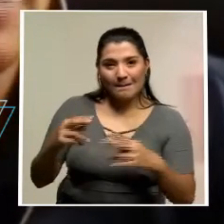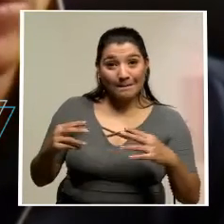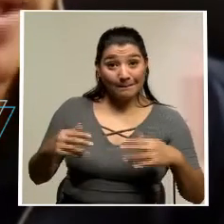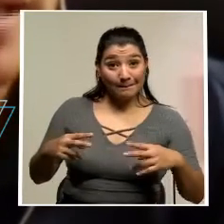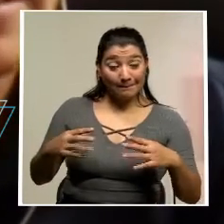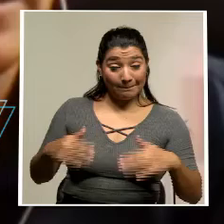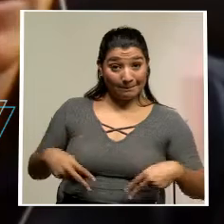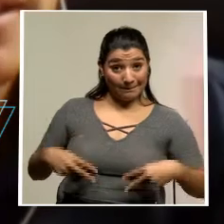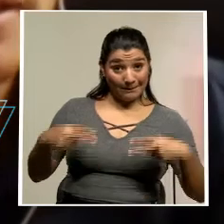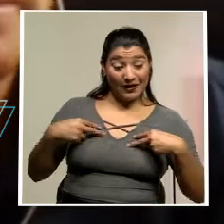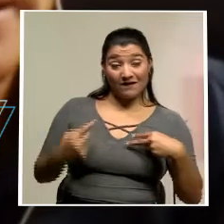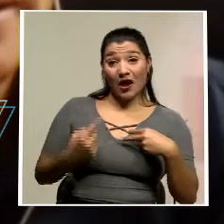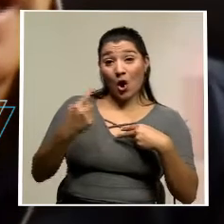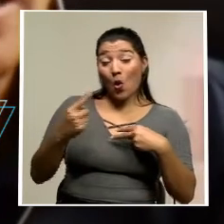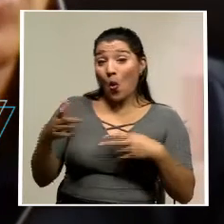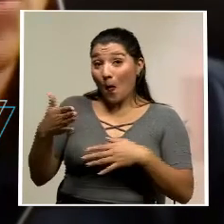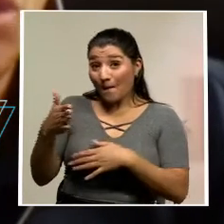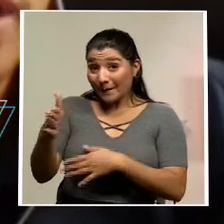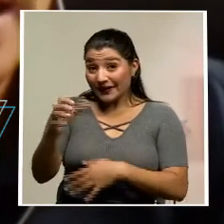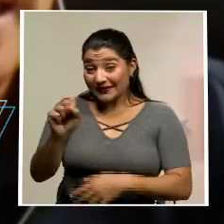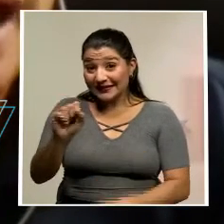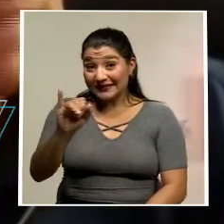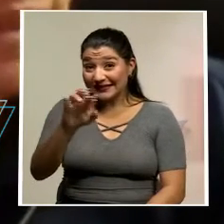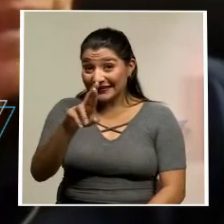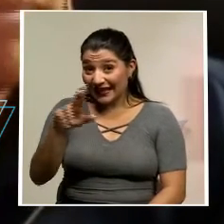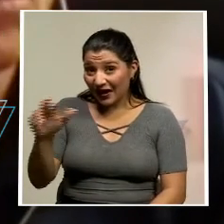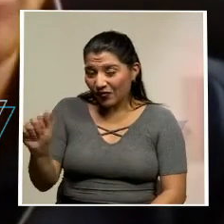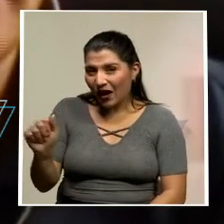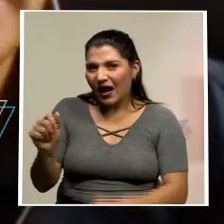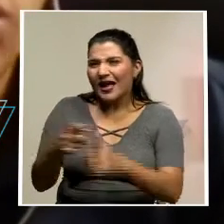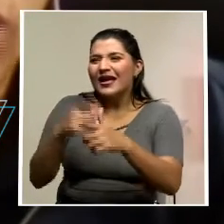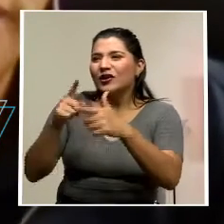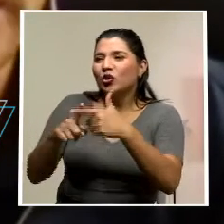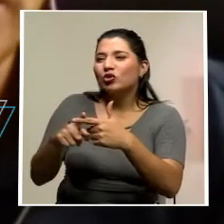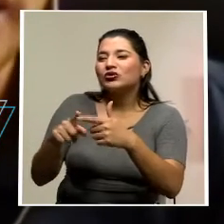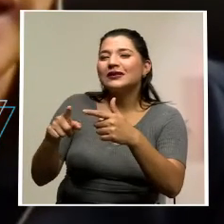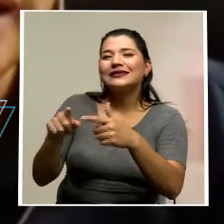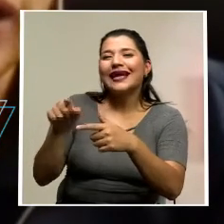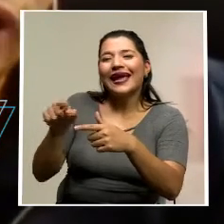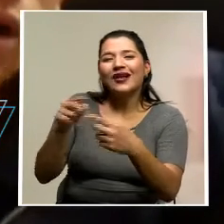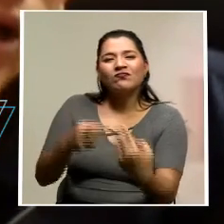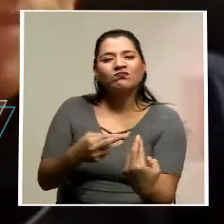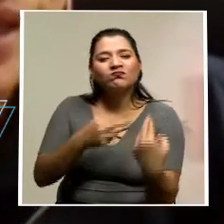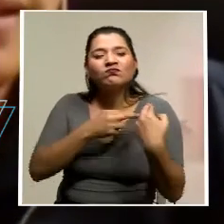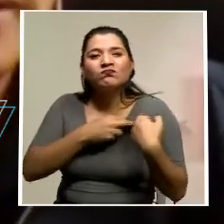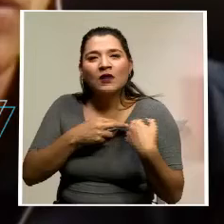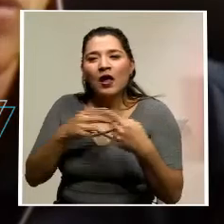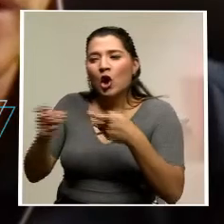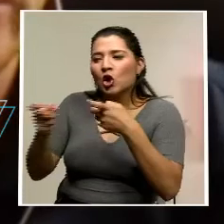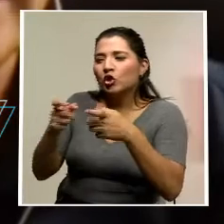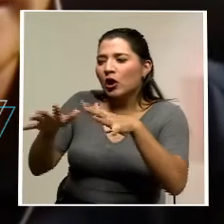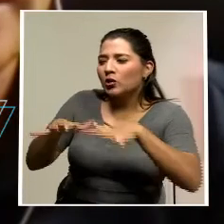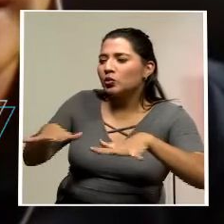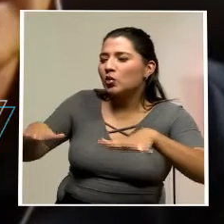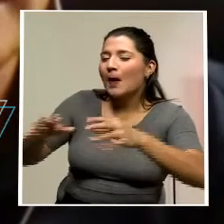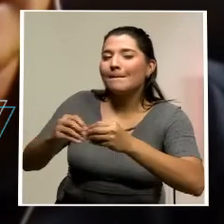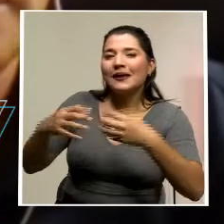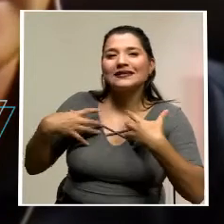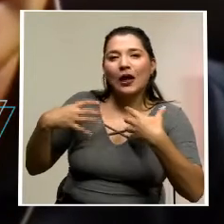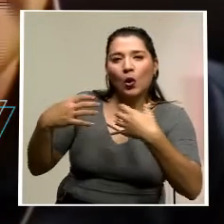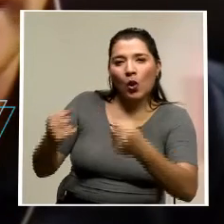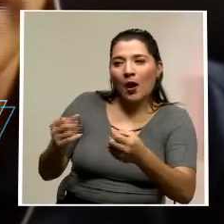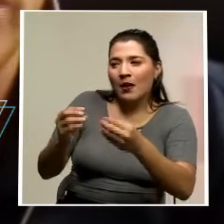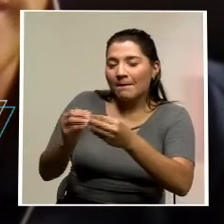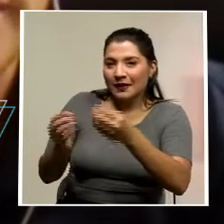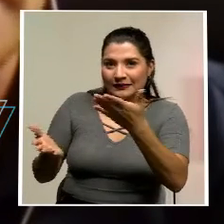la abundancia de otras especies, son ambientes mucho más saludables que ambientes en donde no existen estas especies